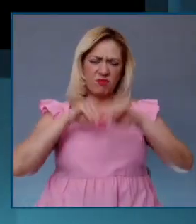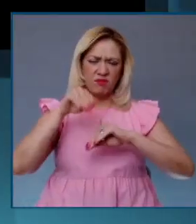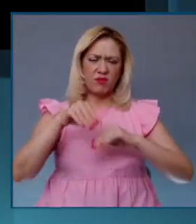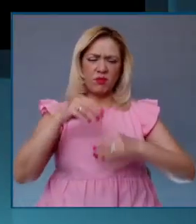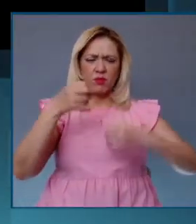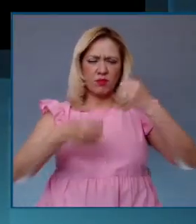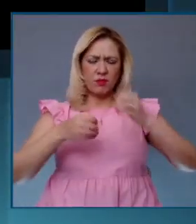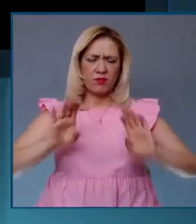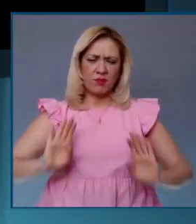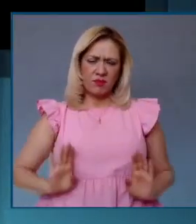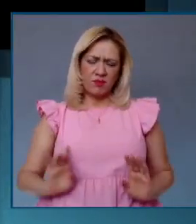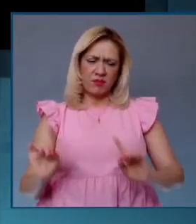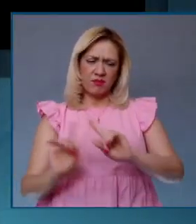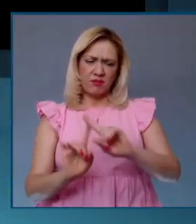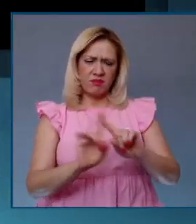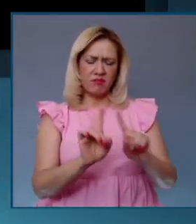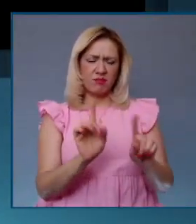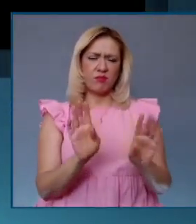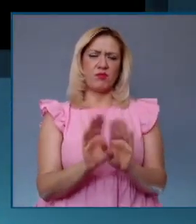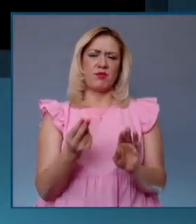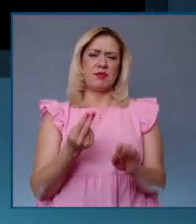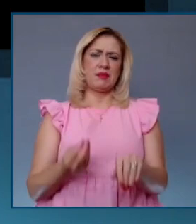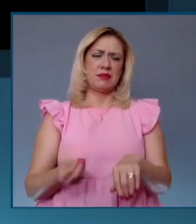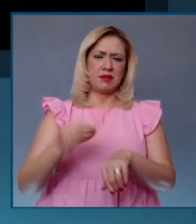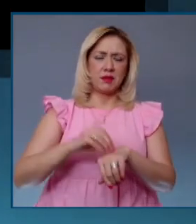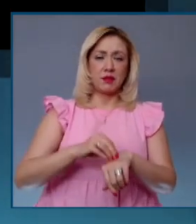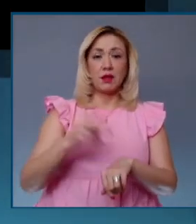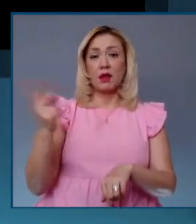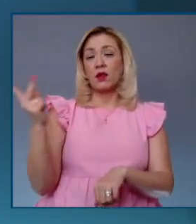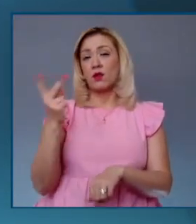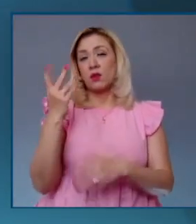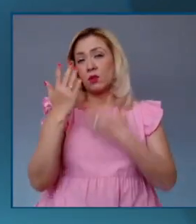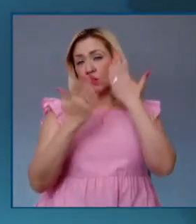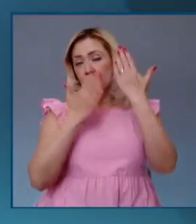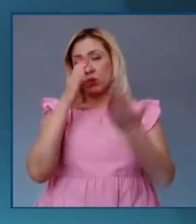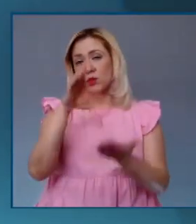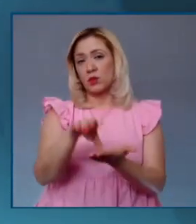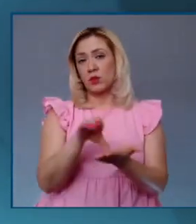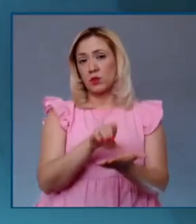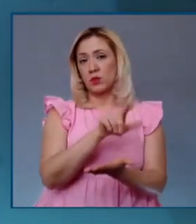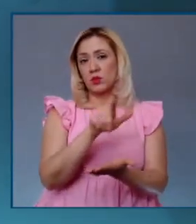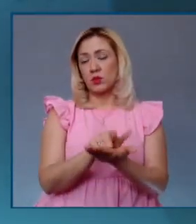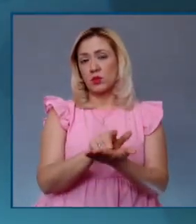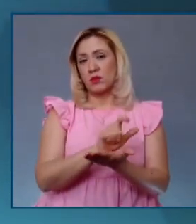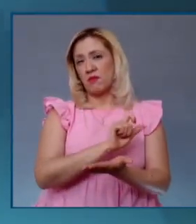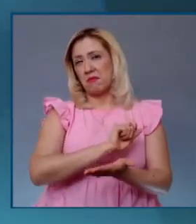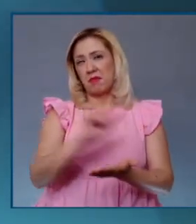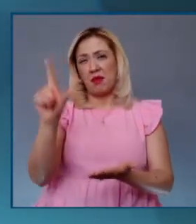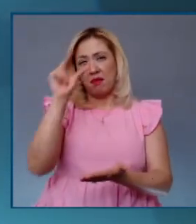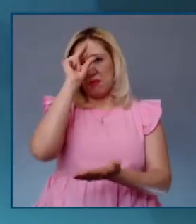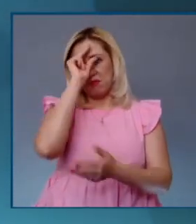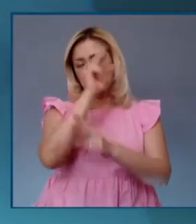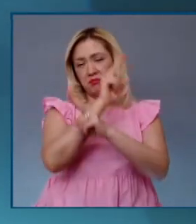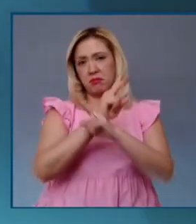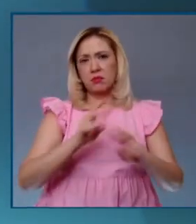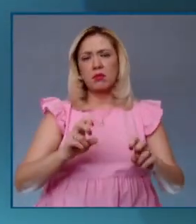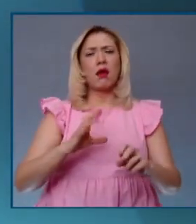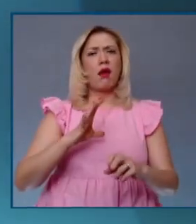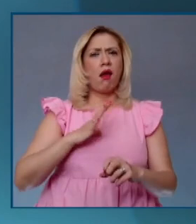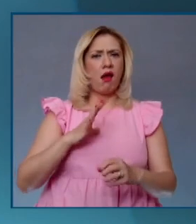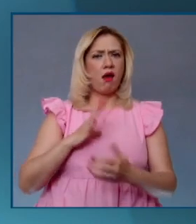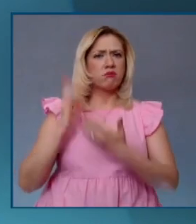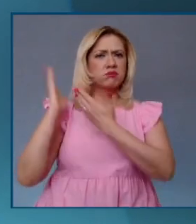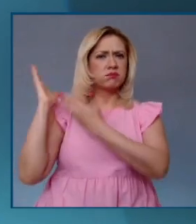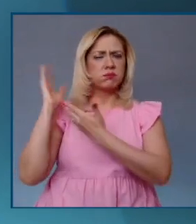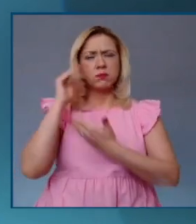y Nicolás Espejo Yaxic del Centro de Estudios Constitucionales de la Suprema Corte, que se encuentra disponible de manera gratuita en su sitio